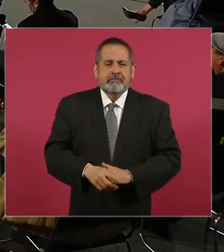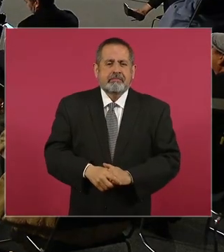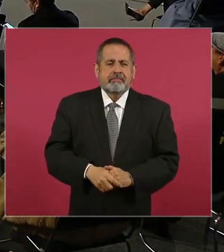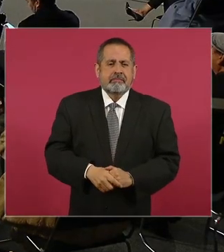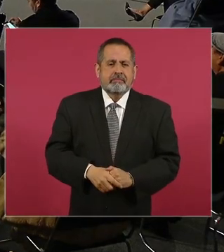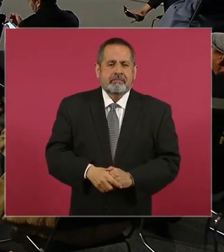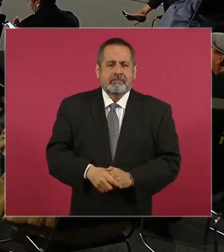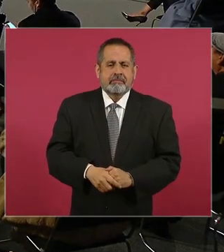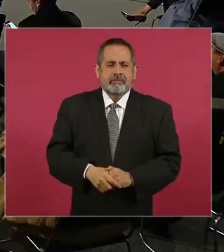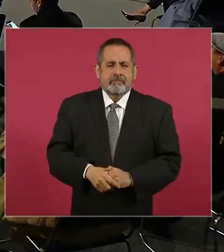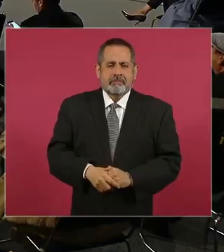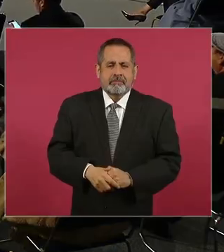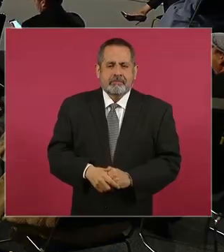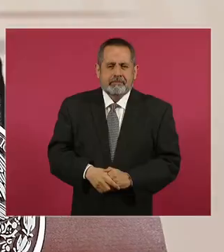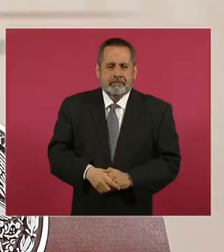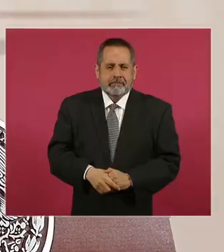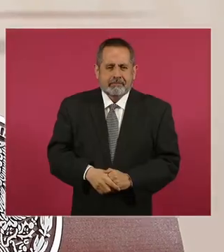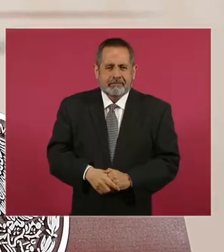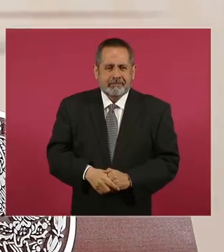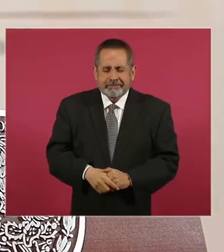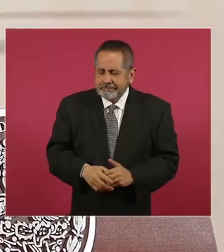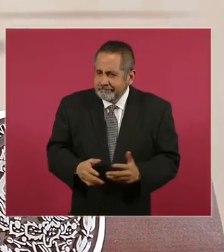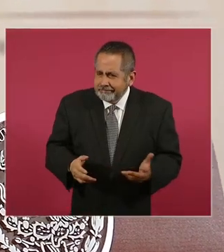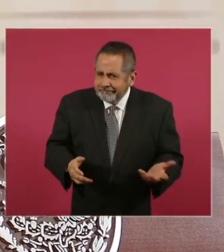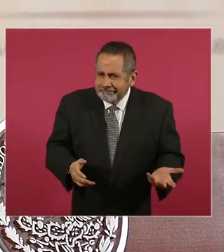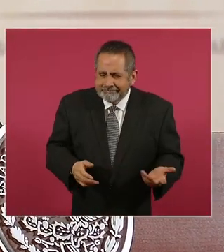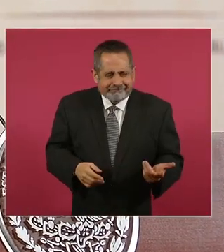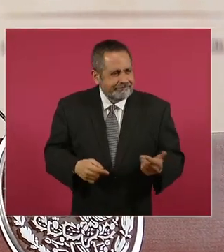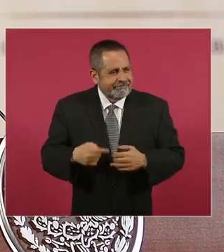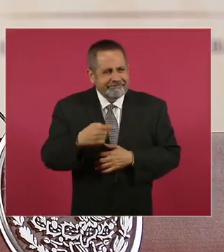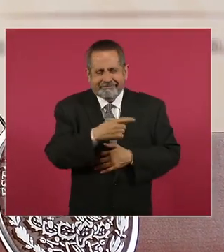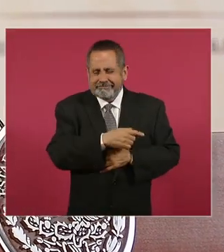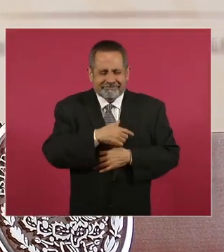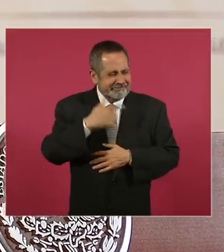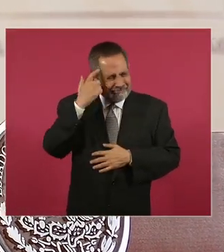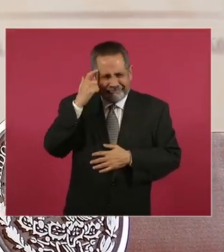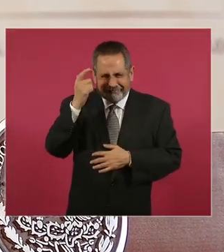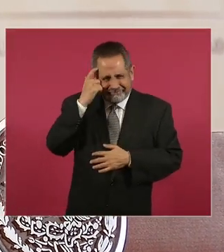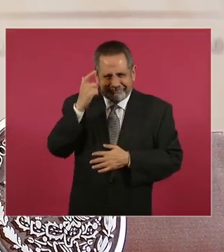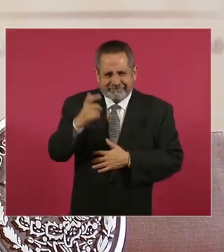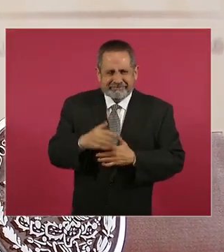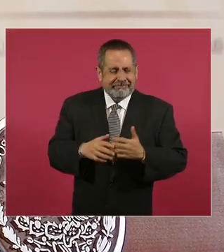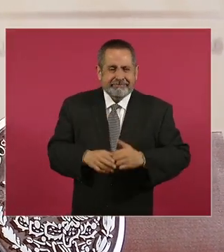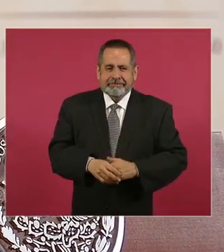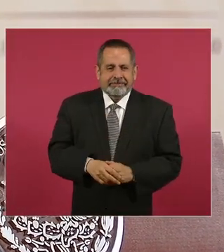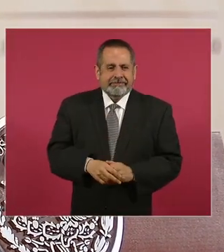Sí, no, sí, digo, ya están en un plan.